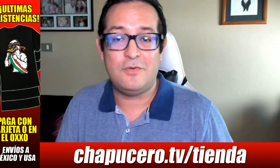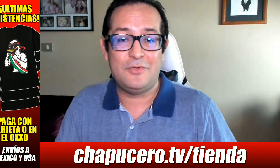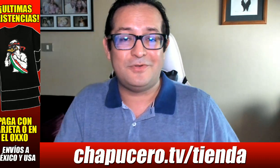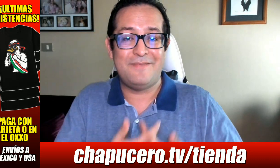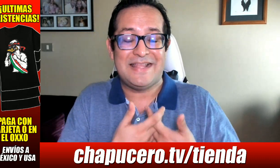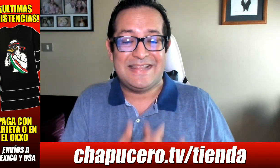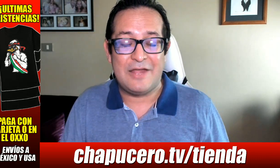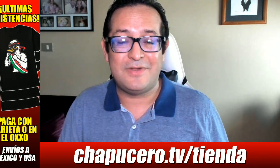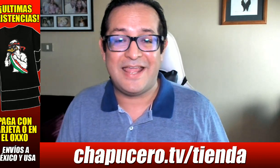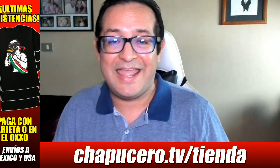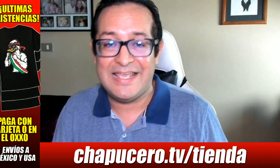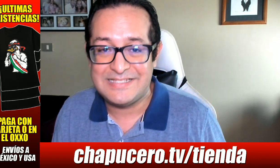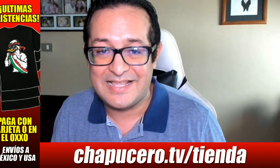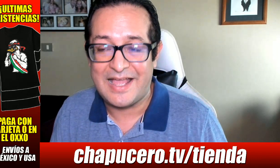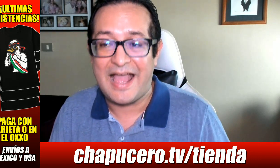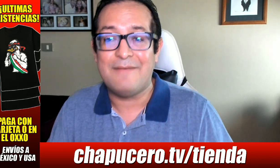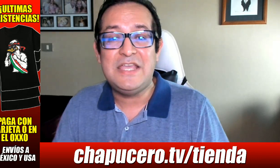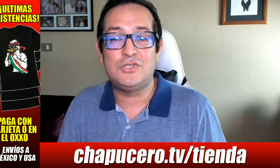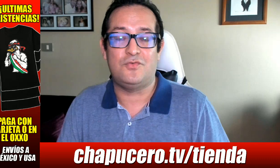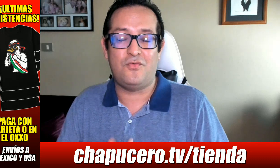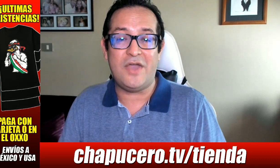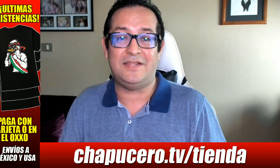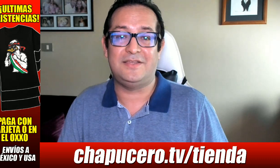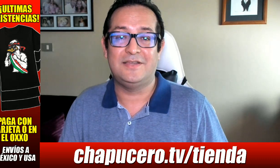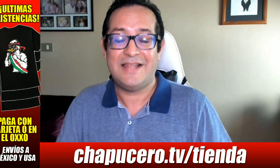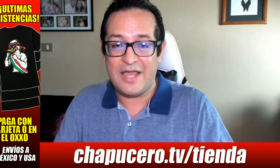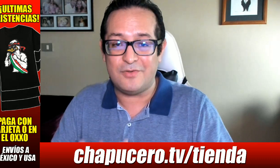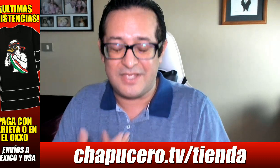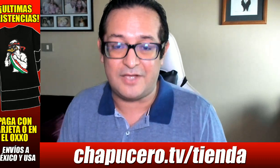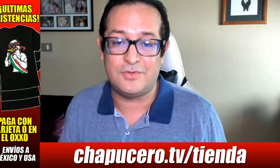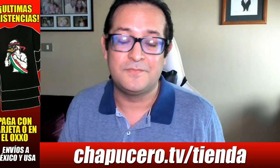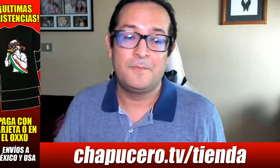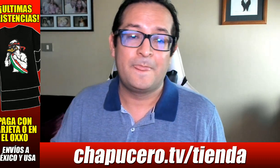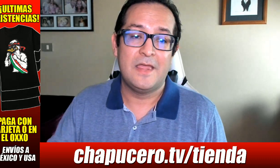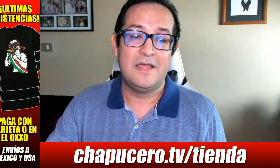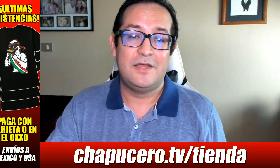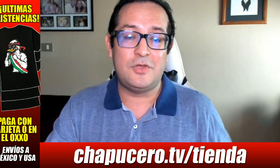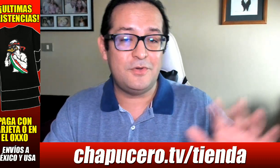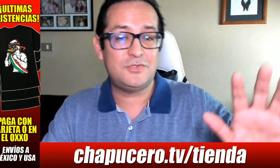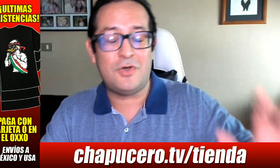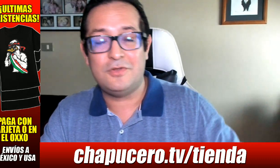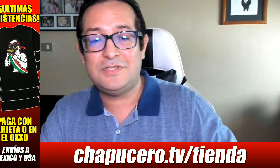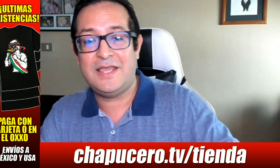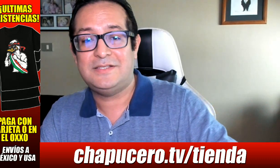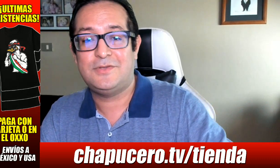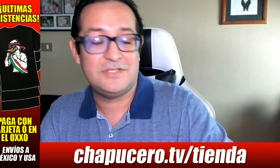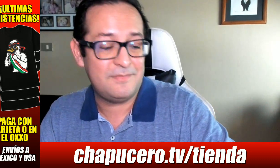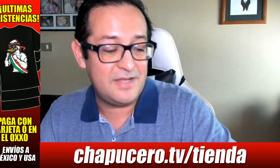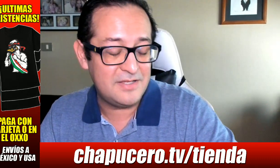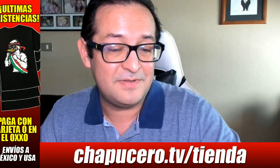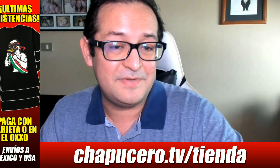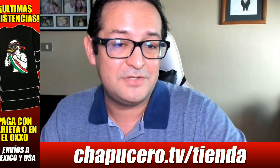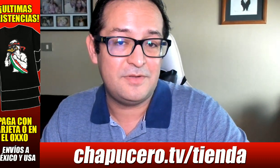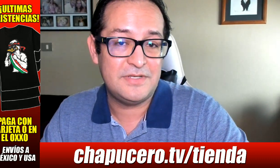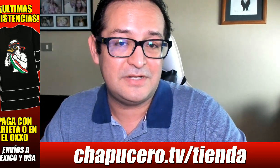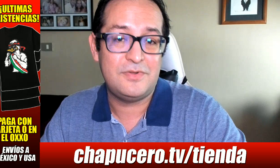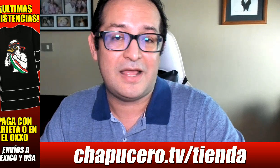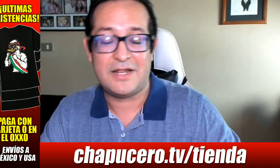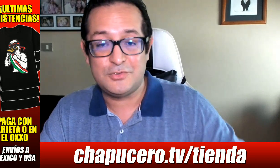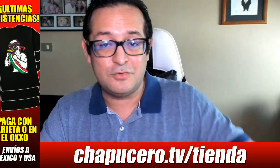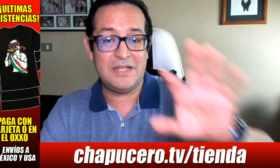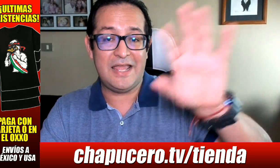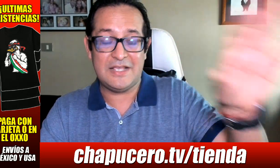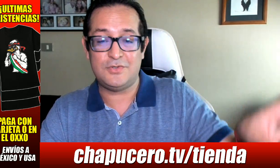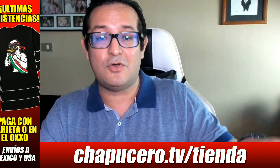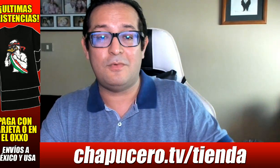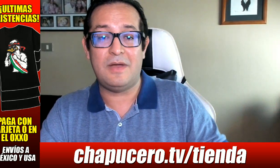gatell y obrador mandaron este aviso fuerte claro directo tomó todos los días todas las semanas va bien dicho que va a ser una